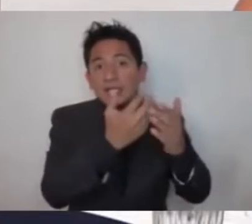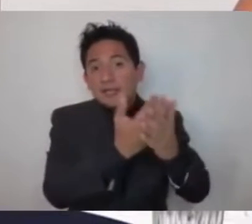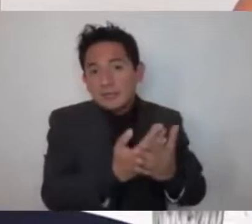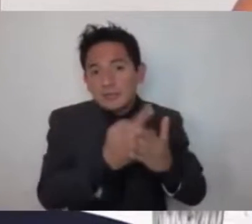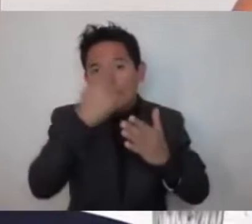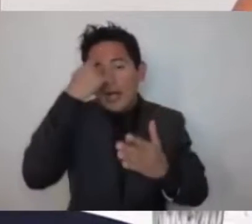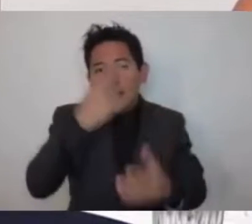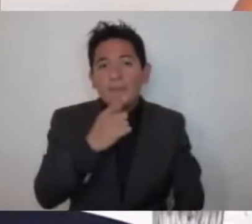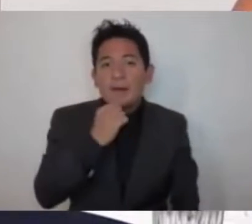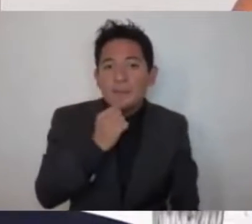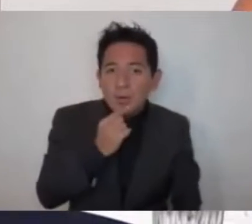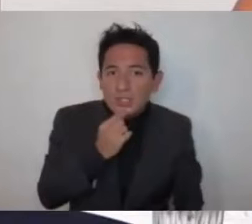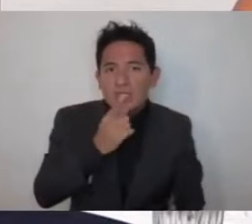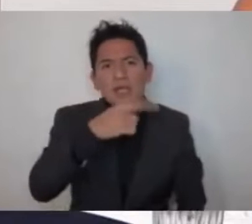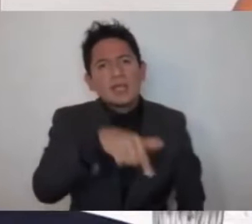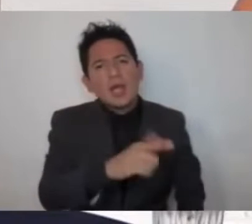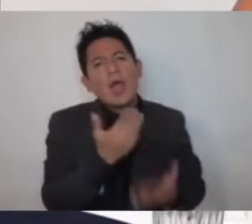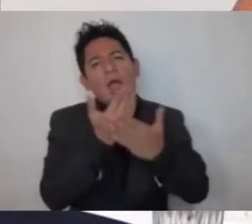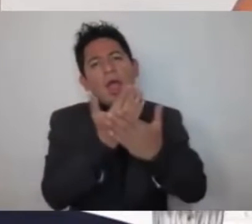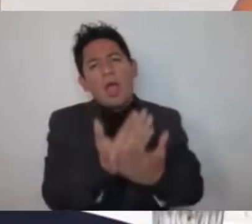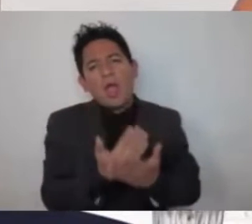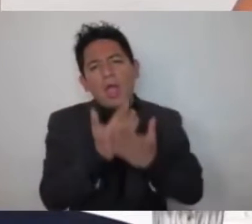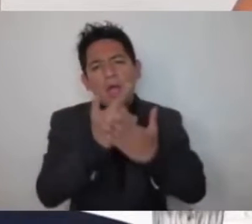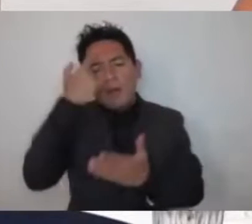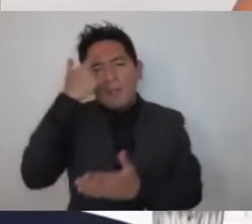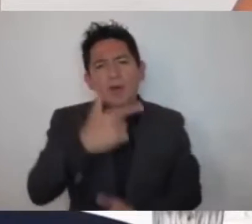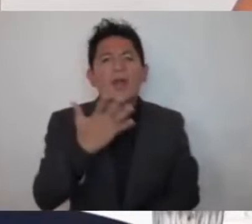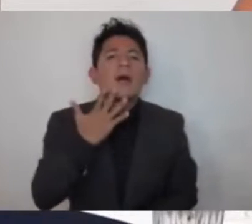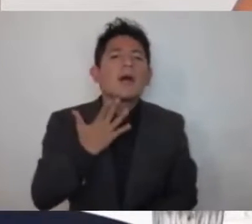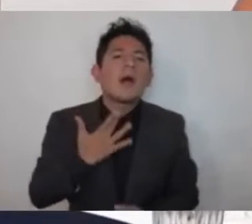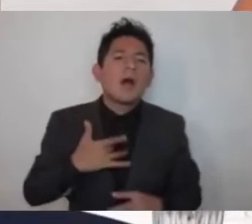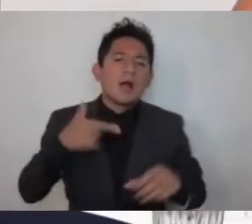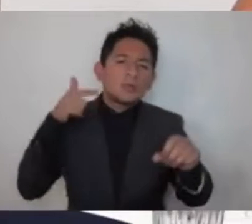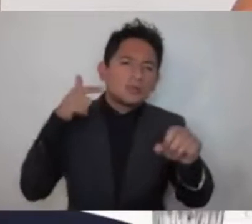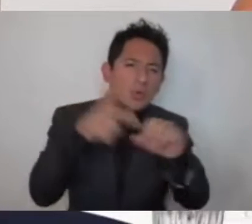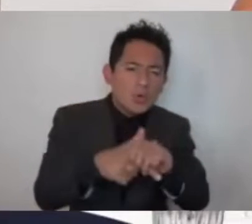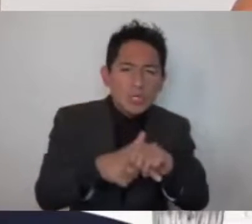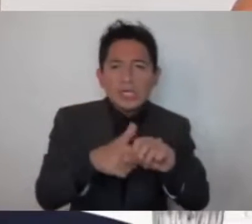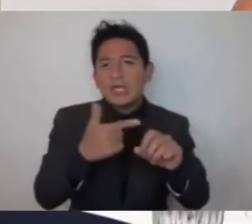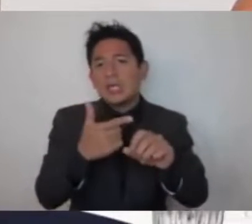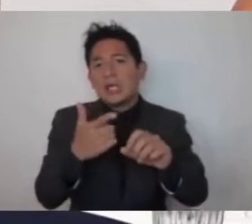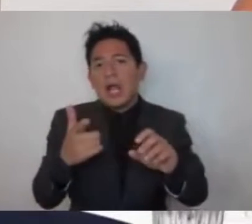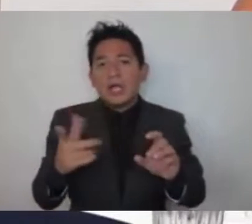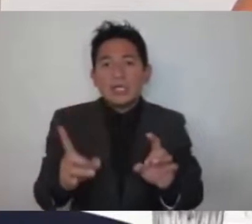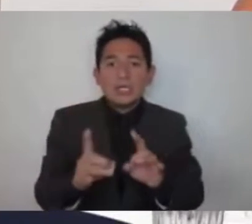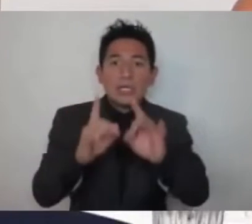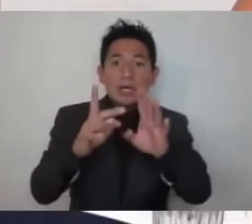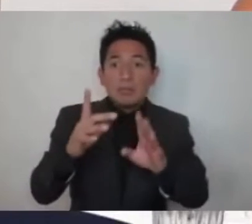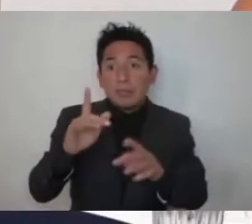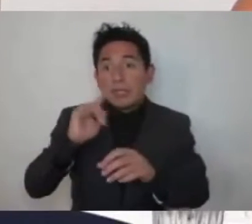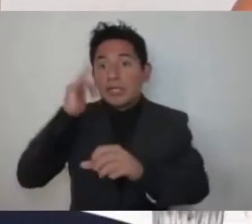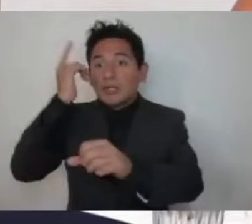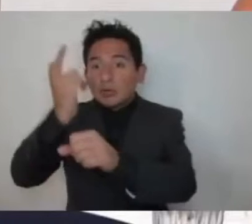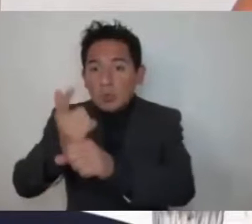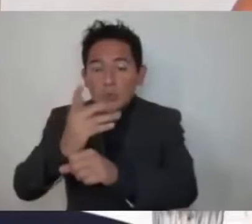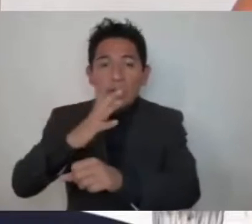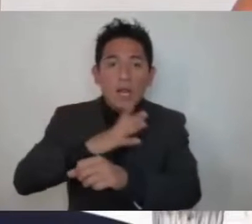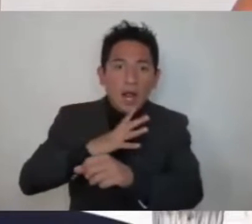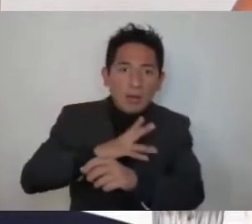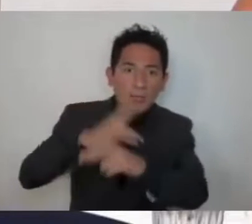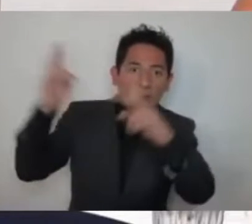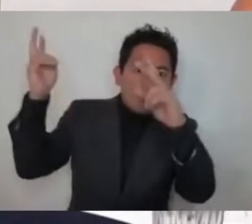riña y que pues ellos decidieron que era buena idea parar esa riña y mientras que el inculpado o más bien el detenido los esperaba en